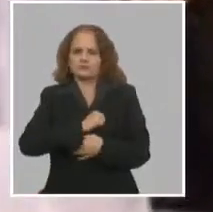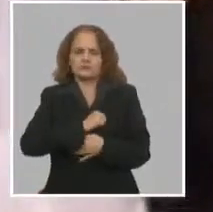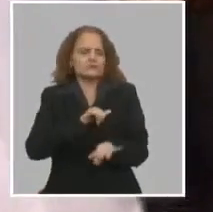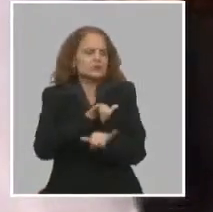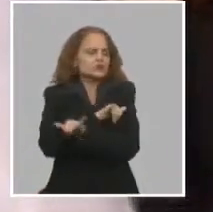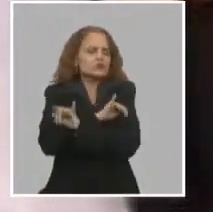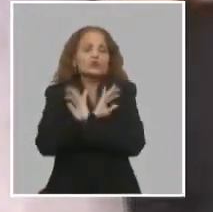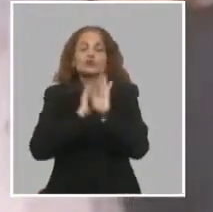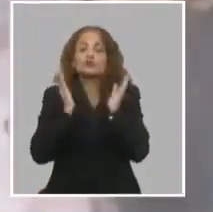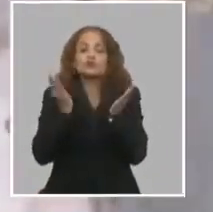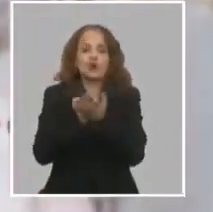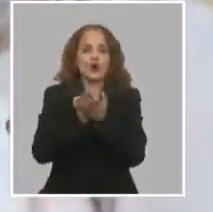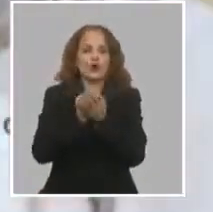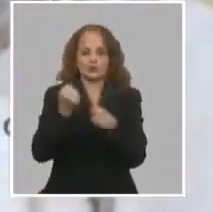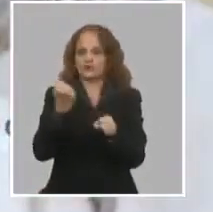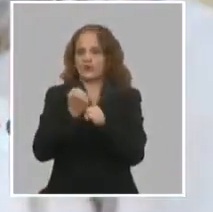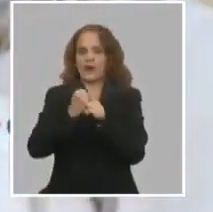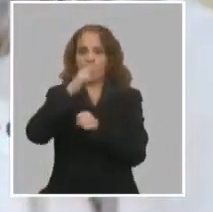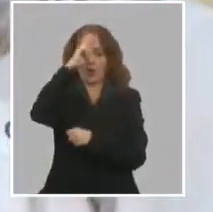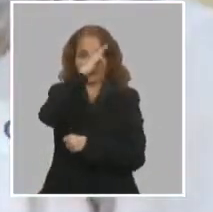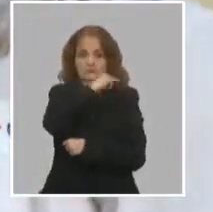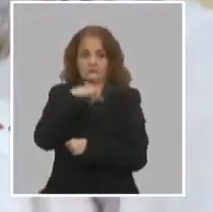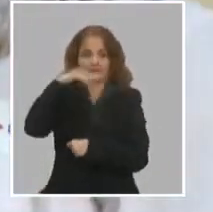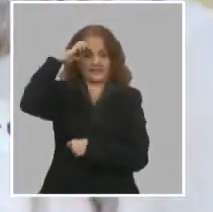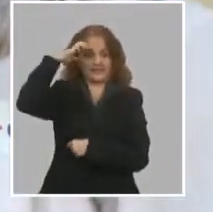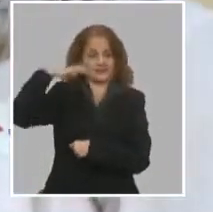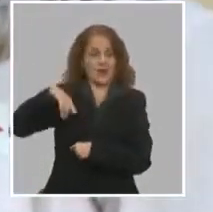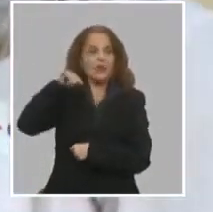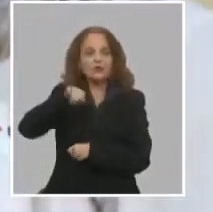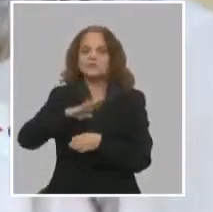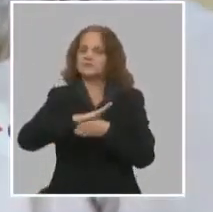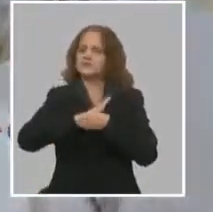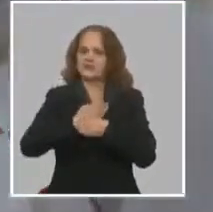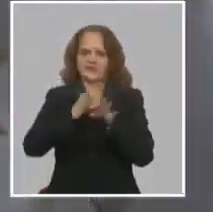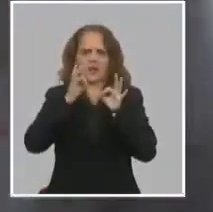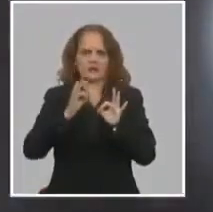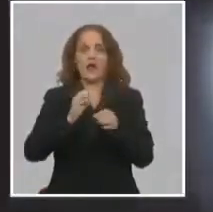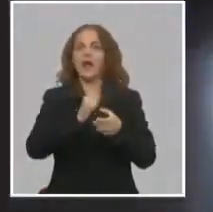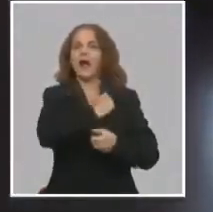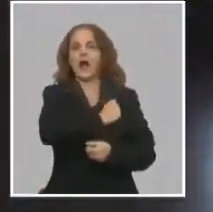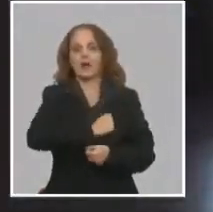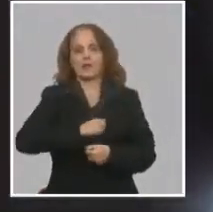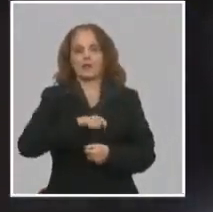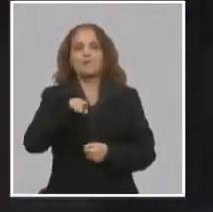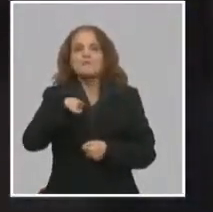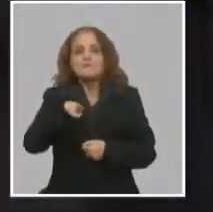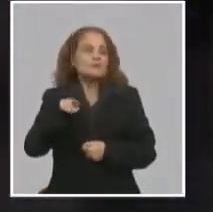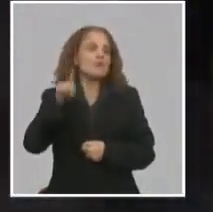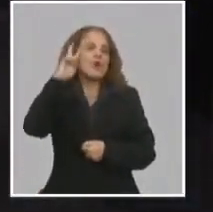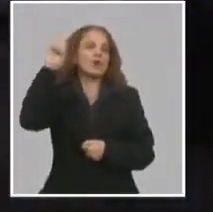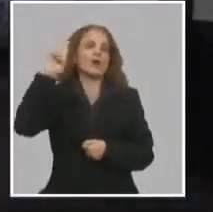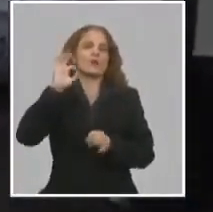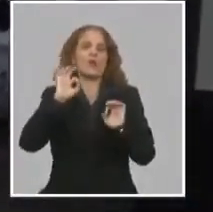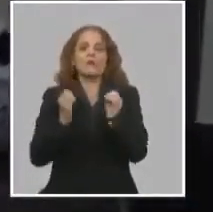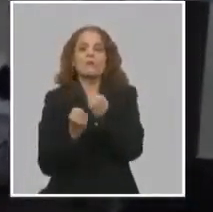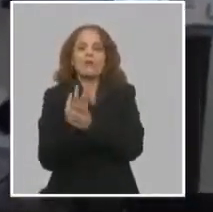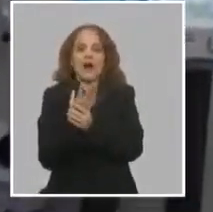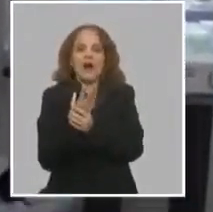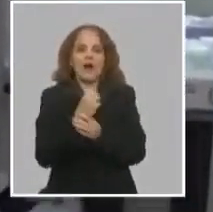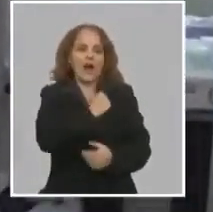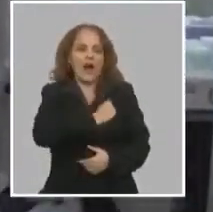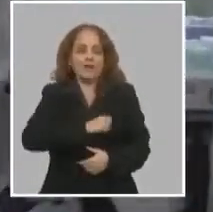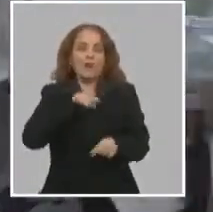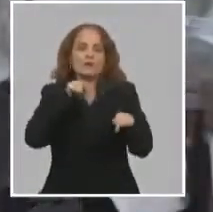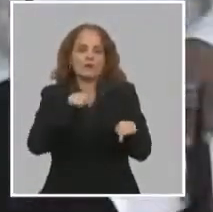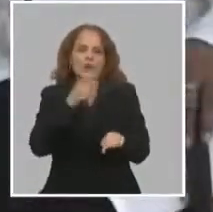salud, este es el significado de esta brigada, porque con ese significado la creó nuestro comandante. Mantiene el compromiso de salvar vidas en cualquier parte